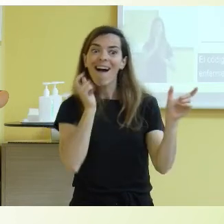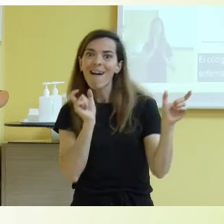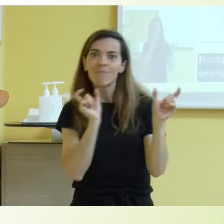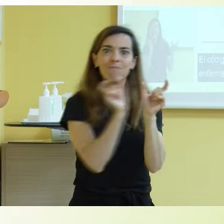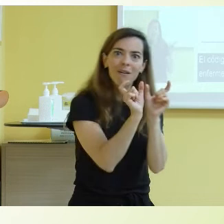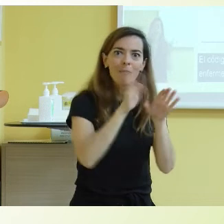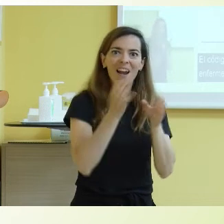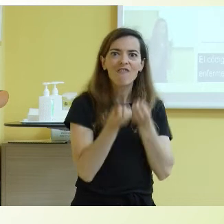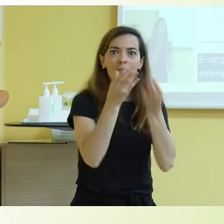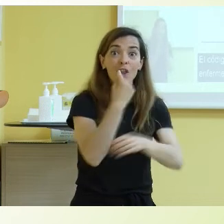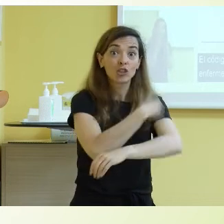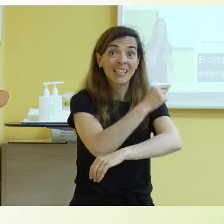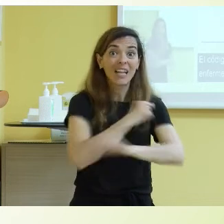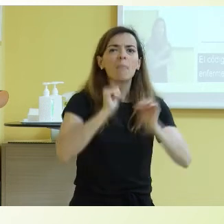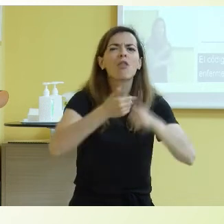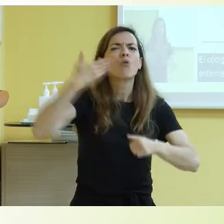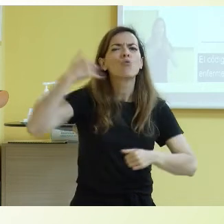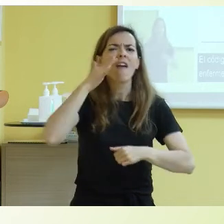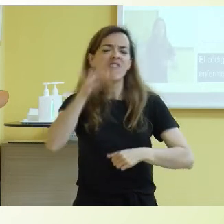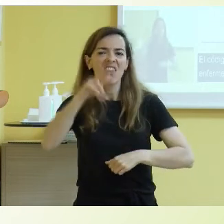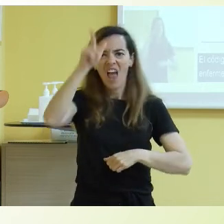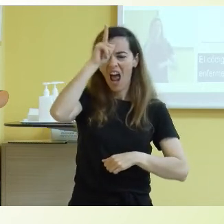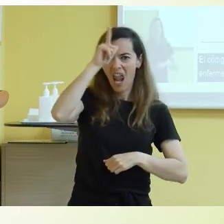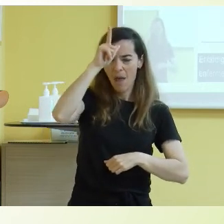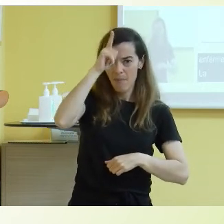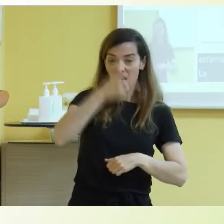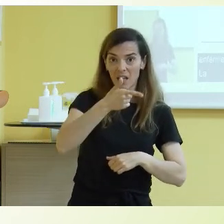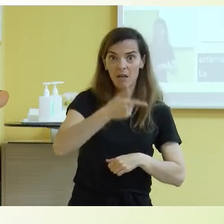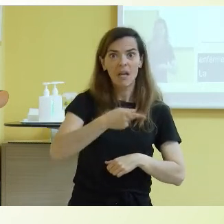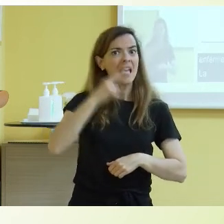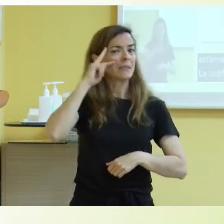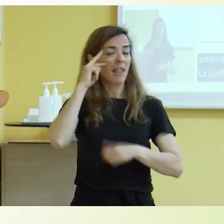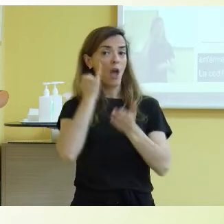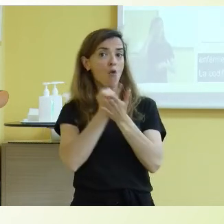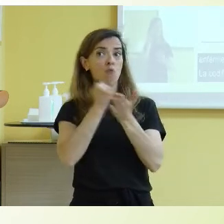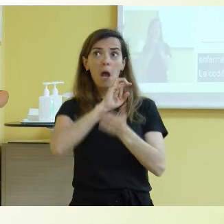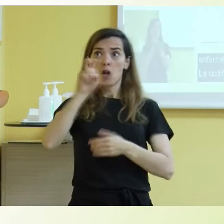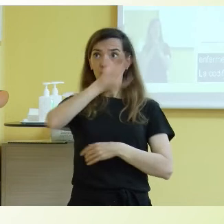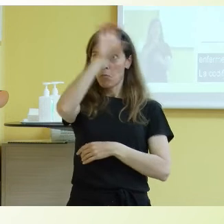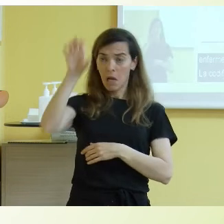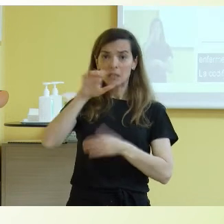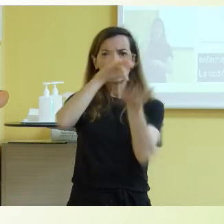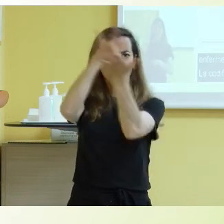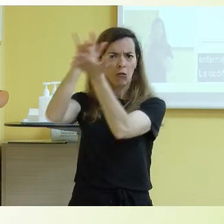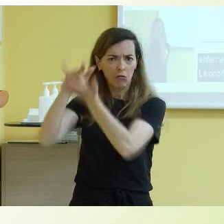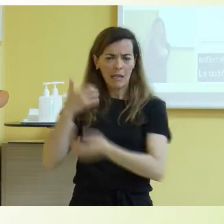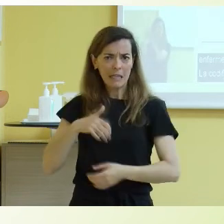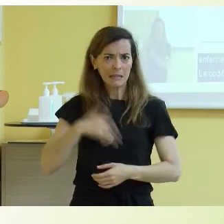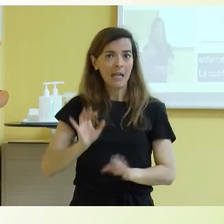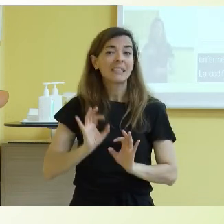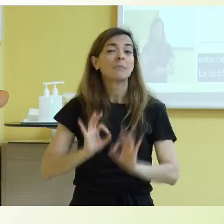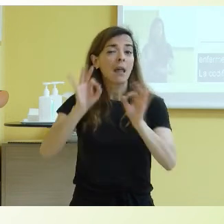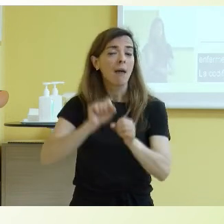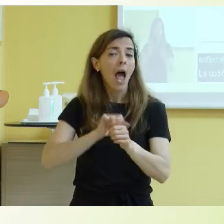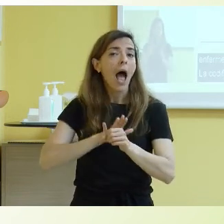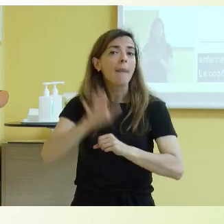información sanitaria se inició en Francia y Alemania y se cuenta con experiencias piloto en otros países europeos, especialmente en el